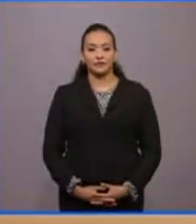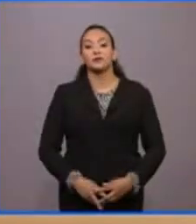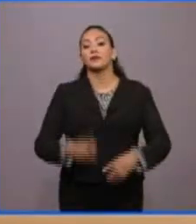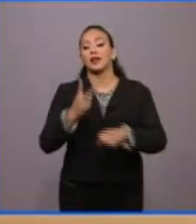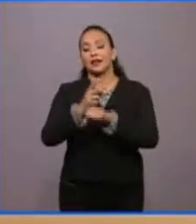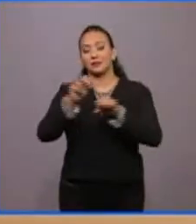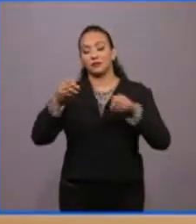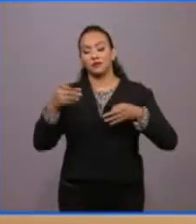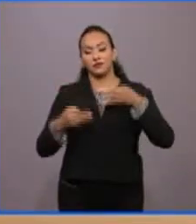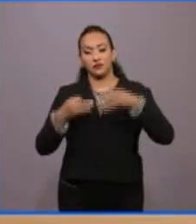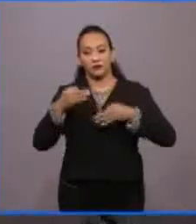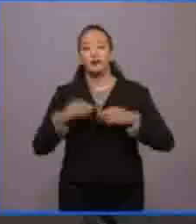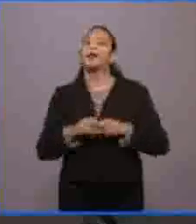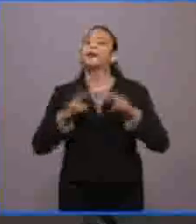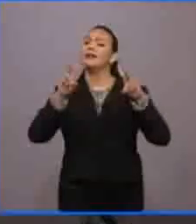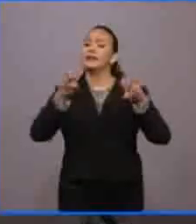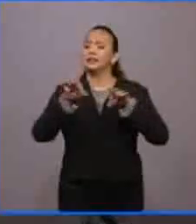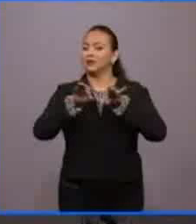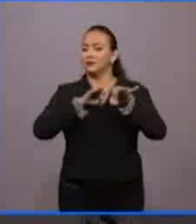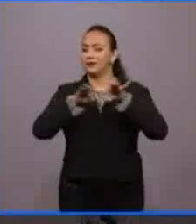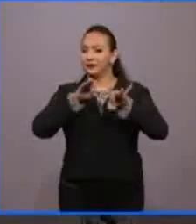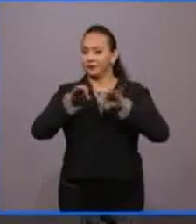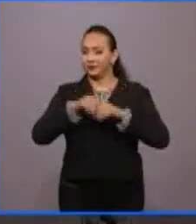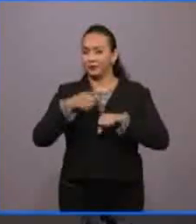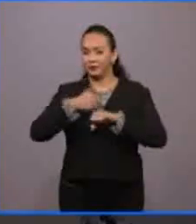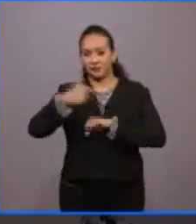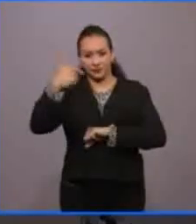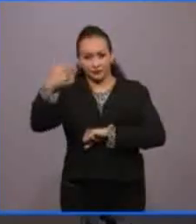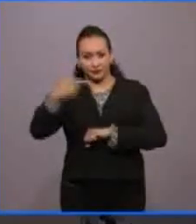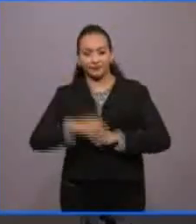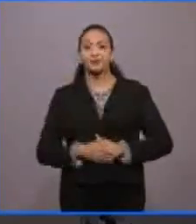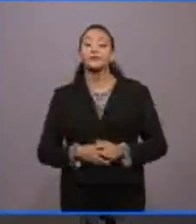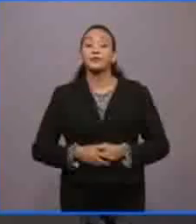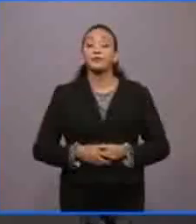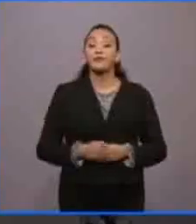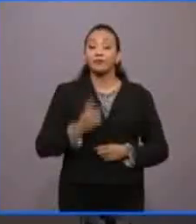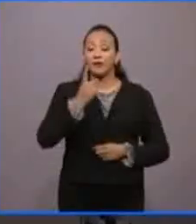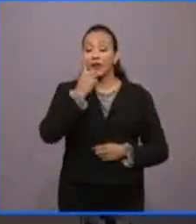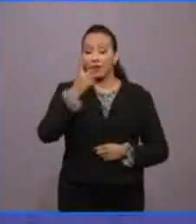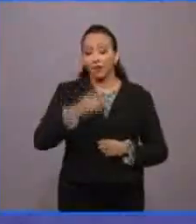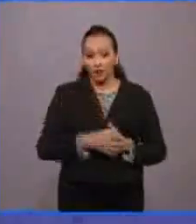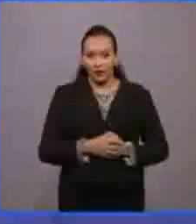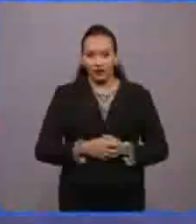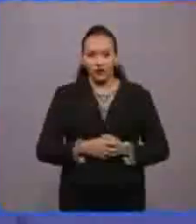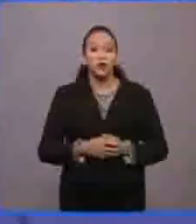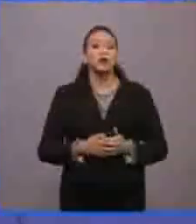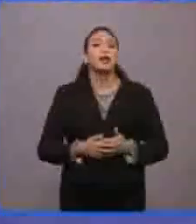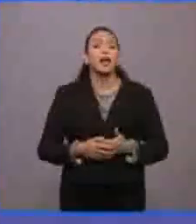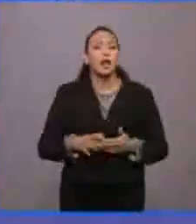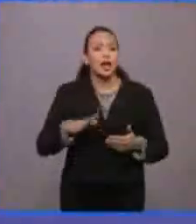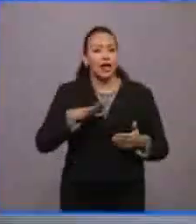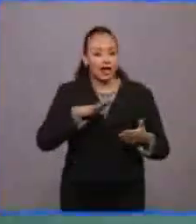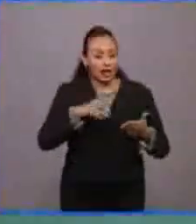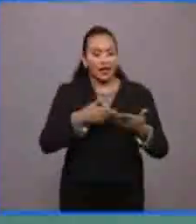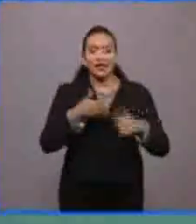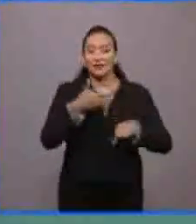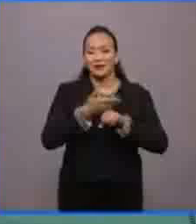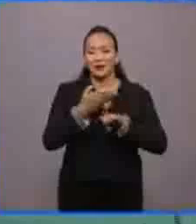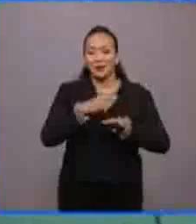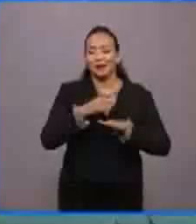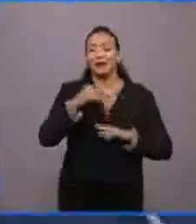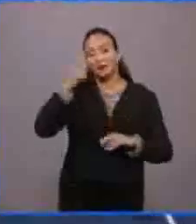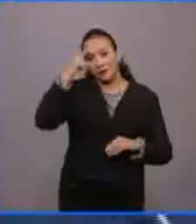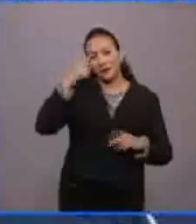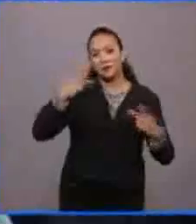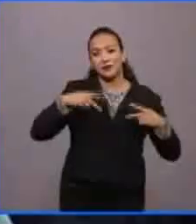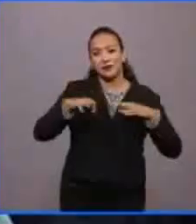El segundo tribunal colegiado en materia del trabajo del séptimo circuito determinó que tratándose de la subcuenta de vivienda de los trabajadores al